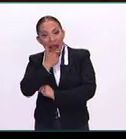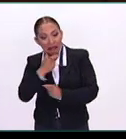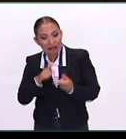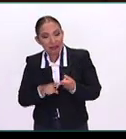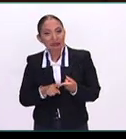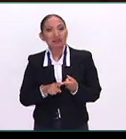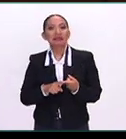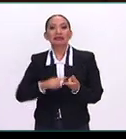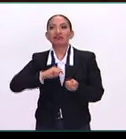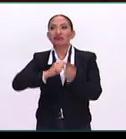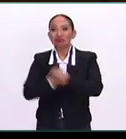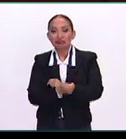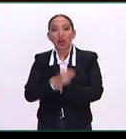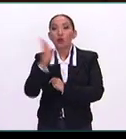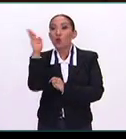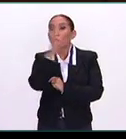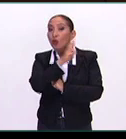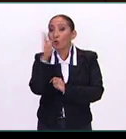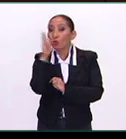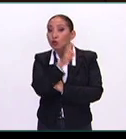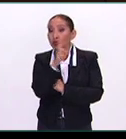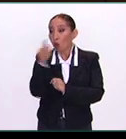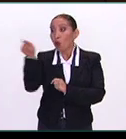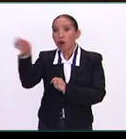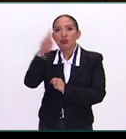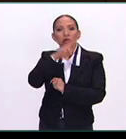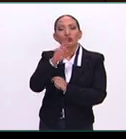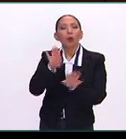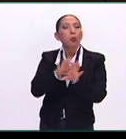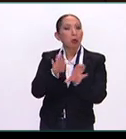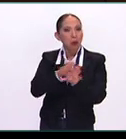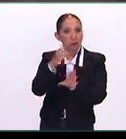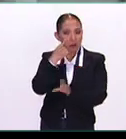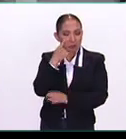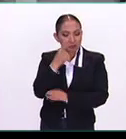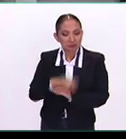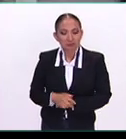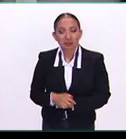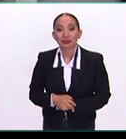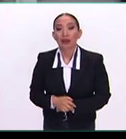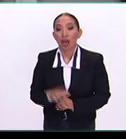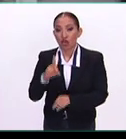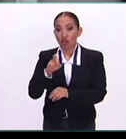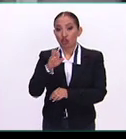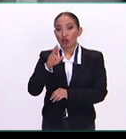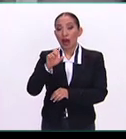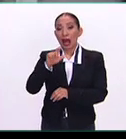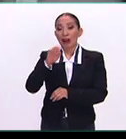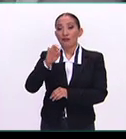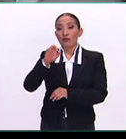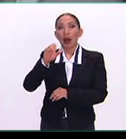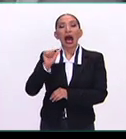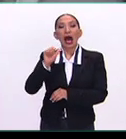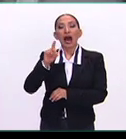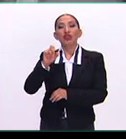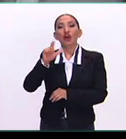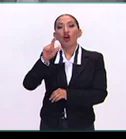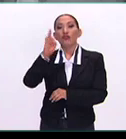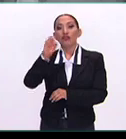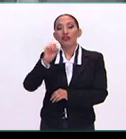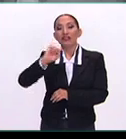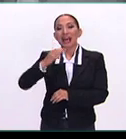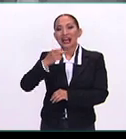inglés, está traducido al ruso. Al ruso se tradujo porque el doctor Adolfo